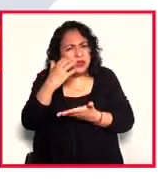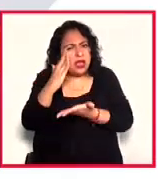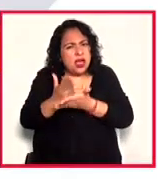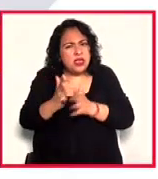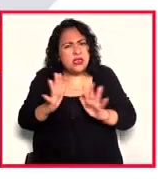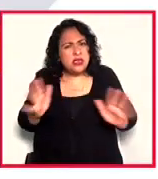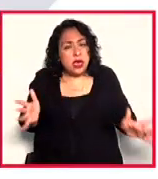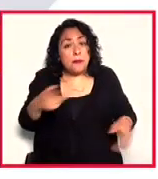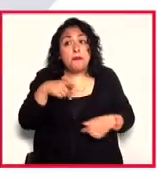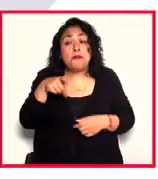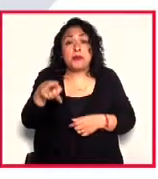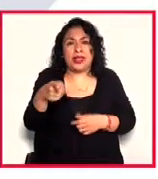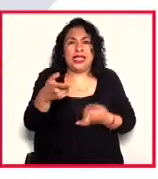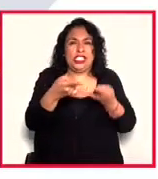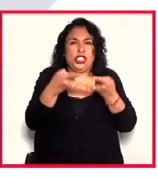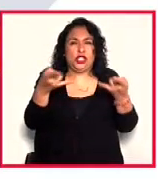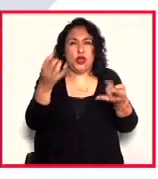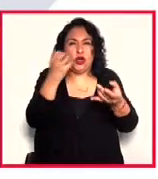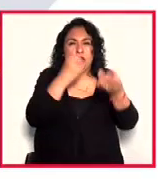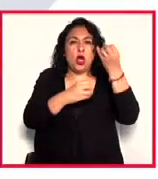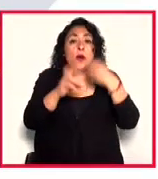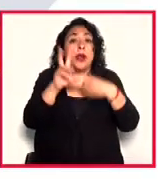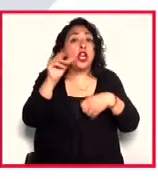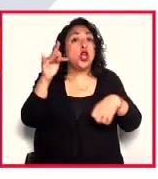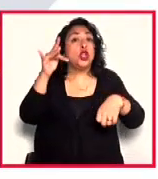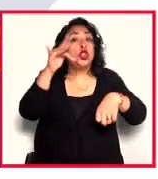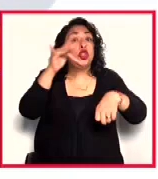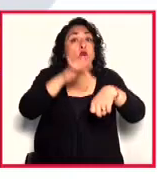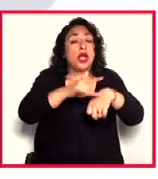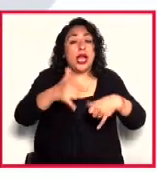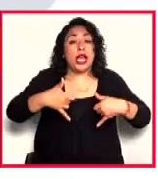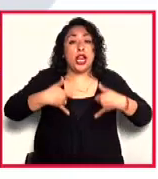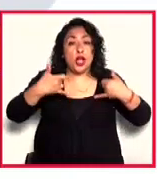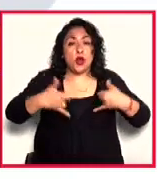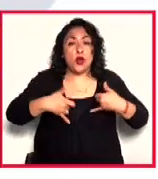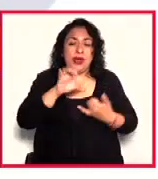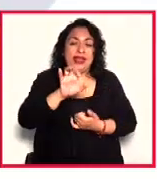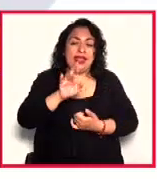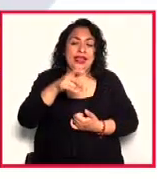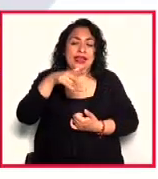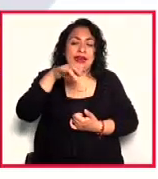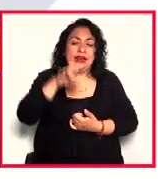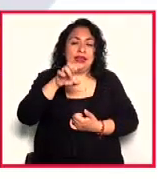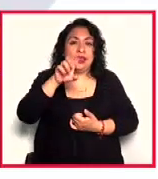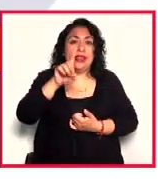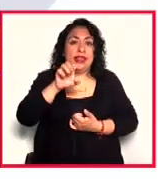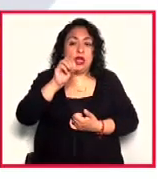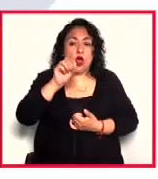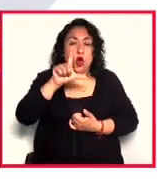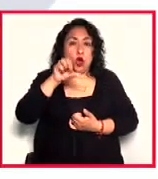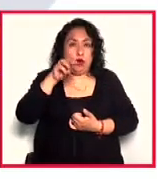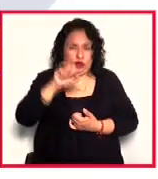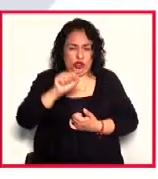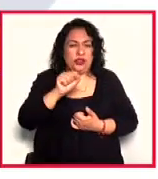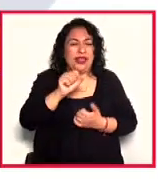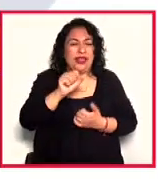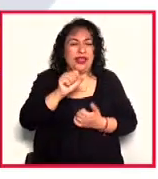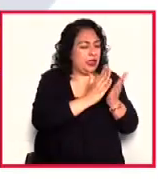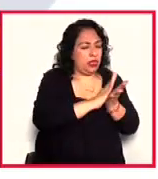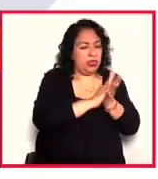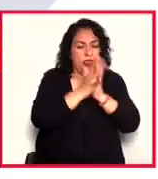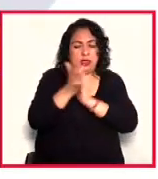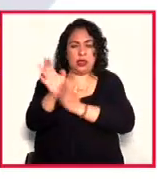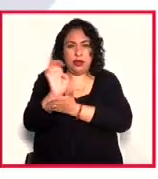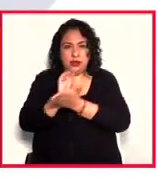Esta es la trama de la obra No tocar, del joven dramaturgo Enrique Olmos de Ita. El texto, llevado a escena por la compañía